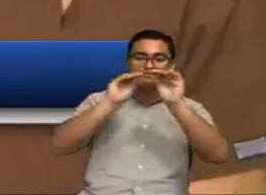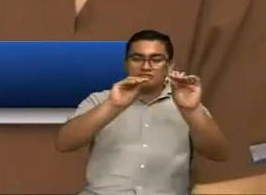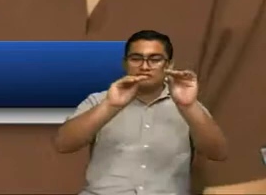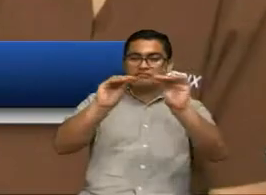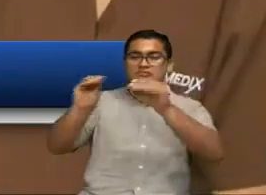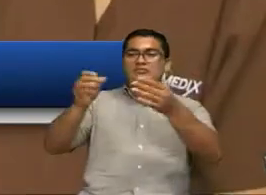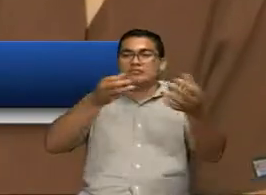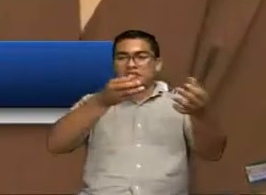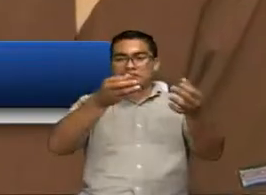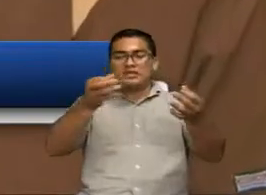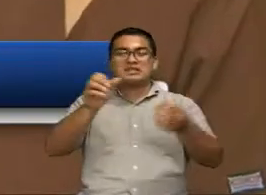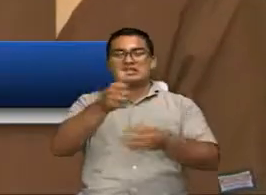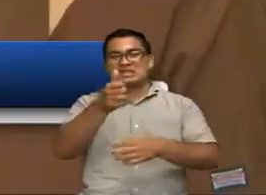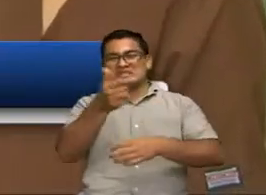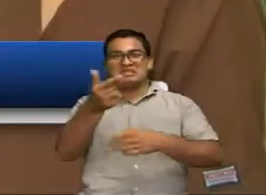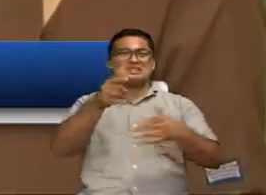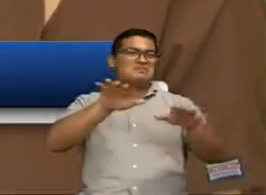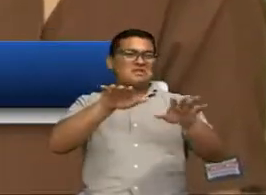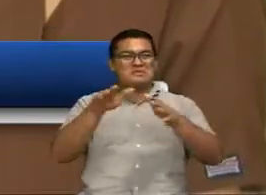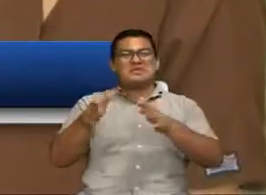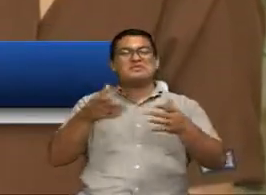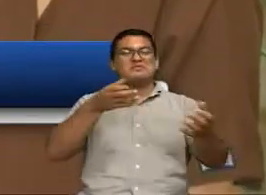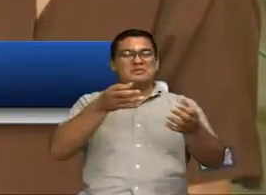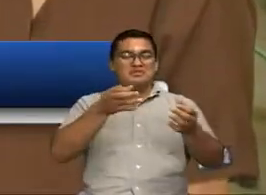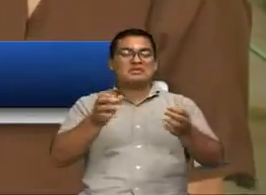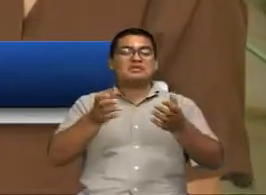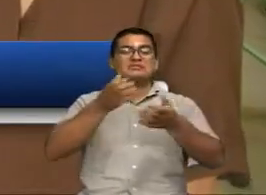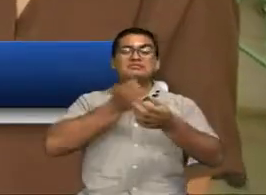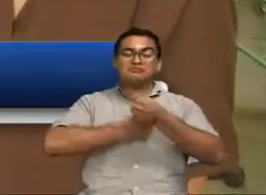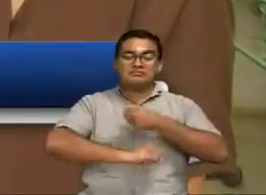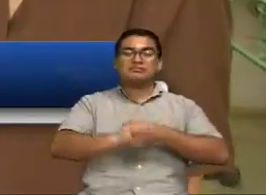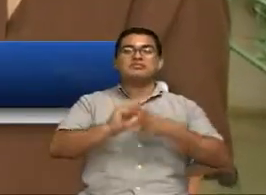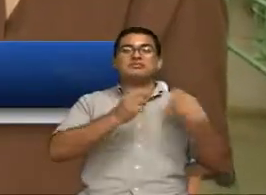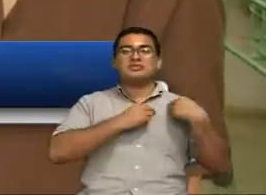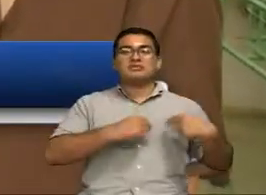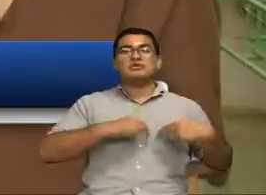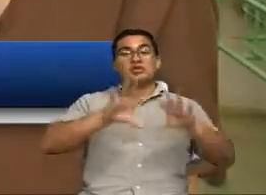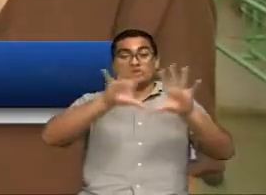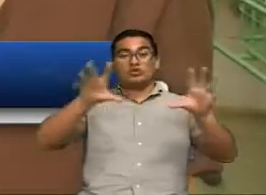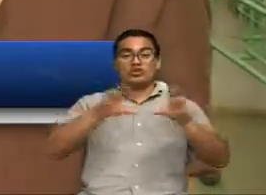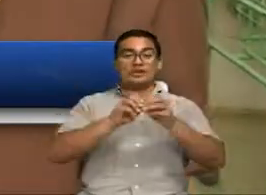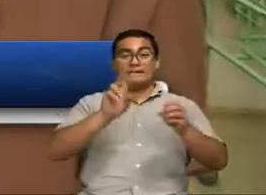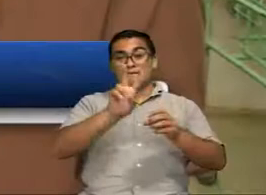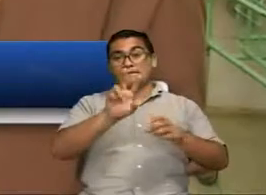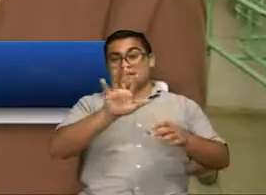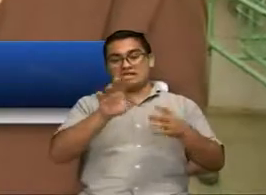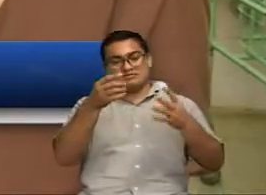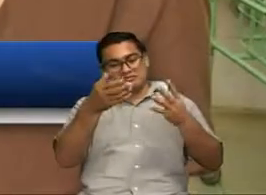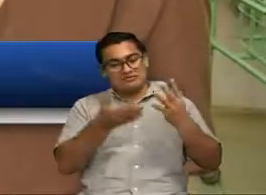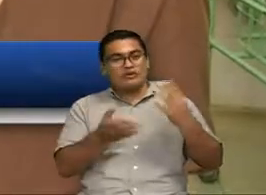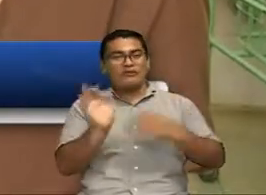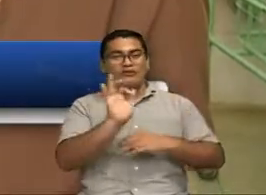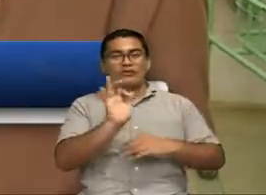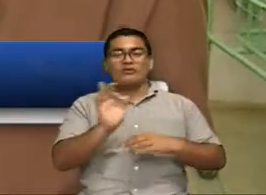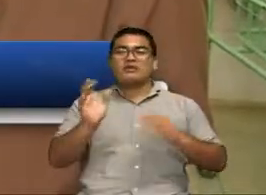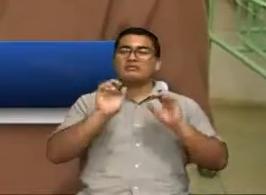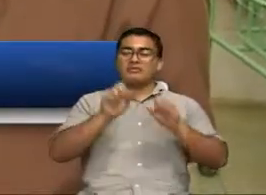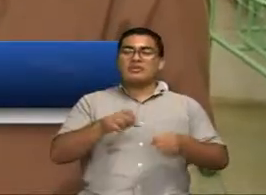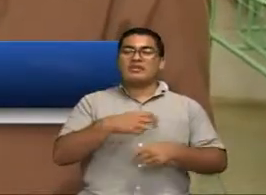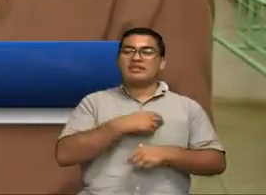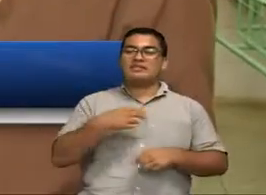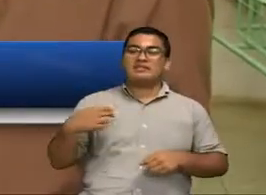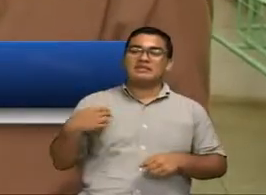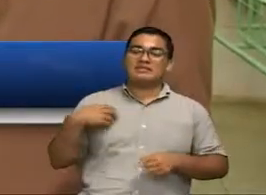Creo que vimos como 6 o 7 posiciones de parto humanizada, son 25. Hay varias formas de cuclilla que se hacen, una